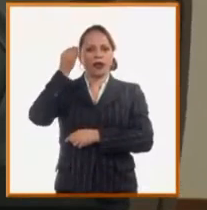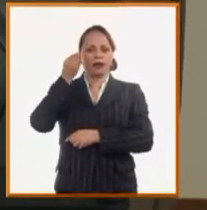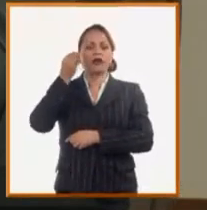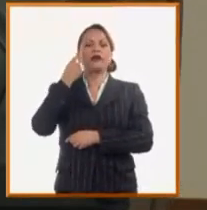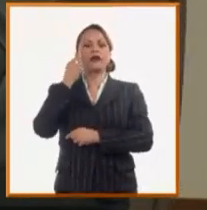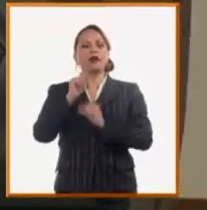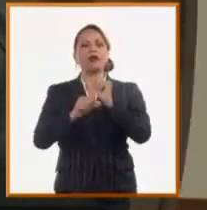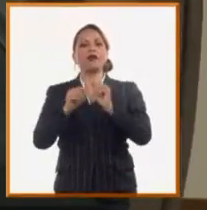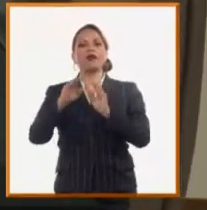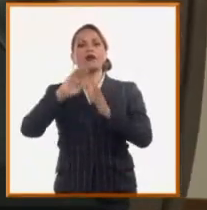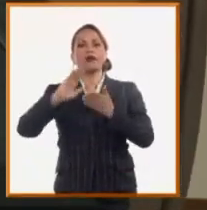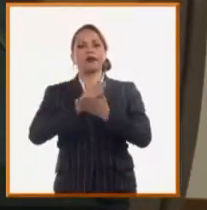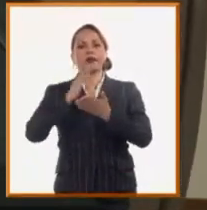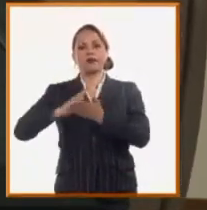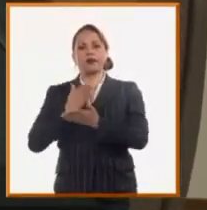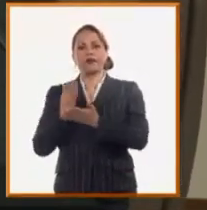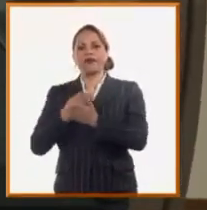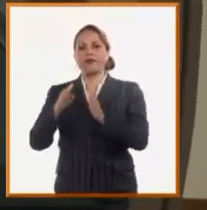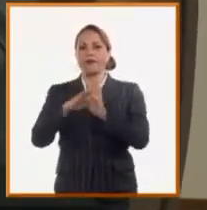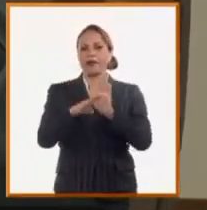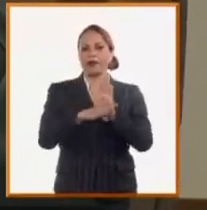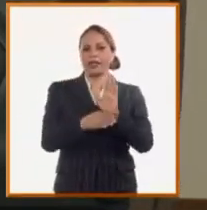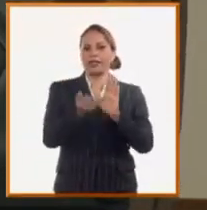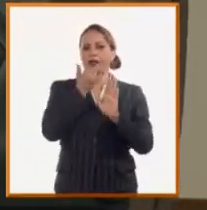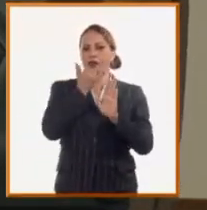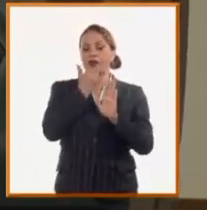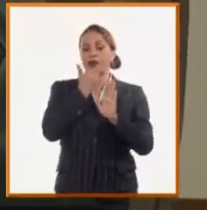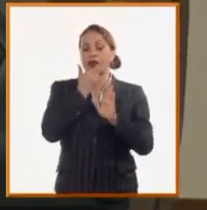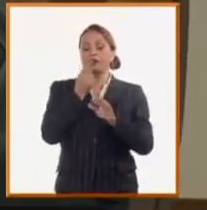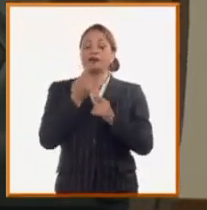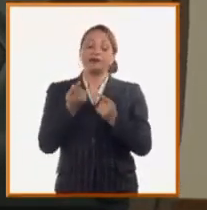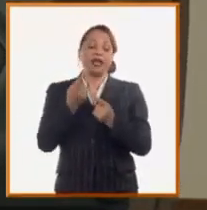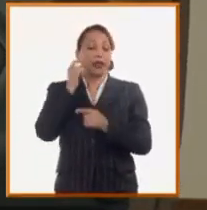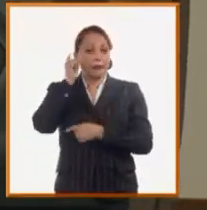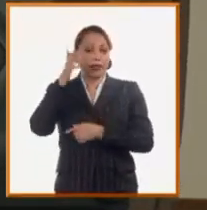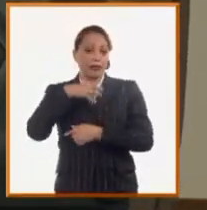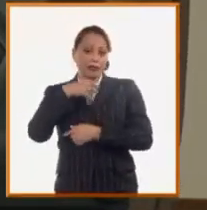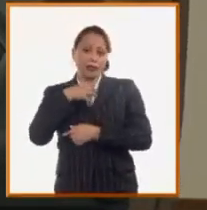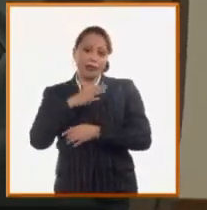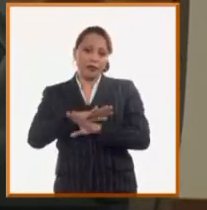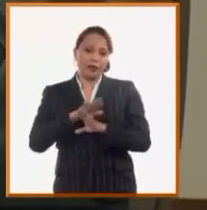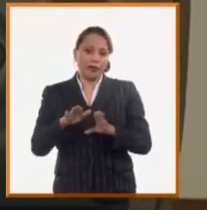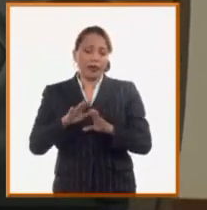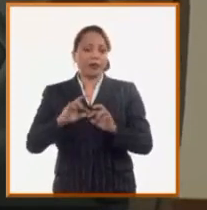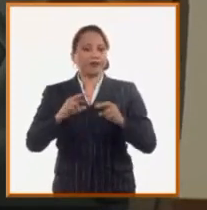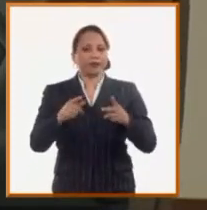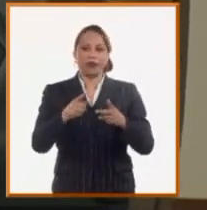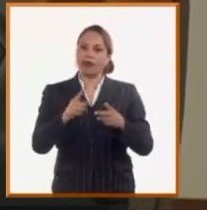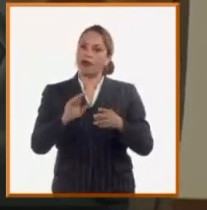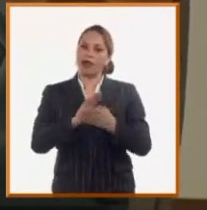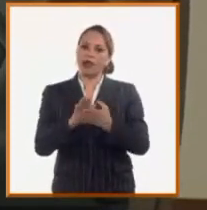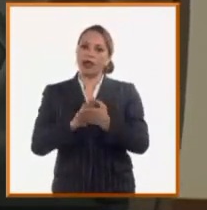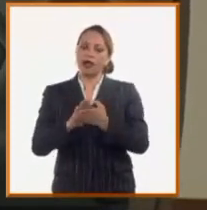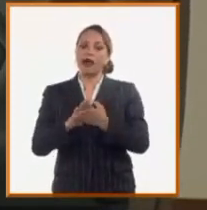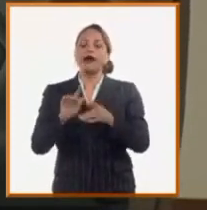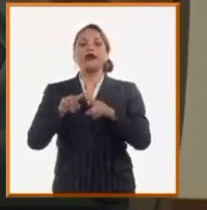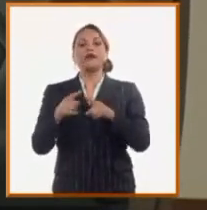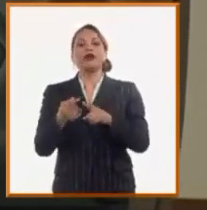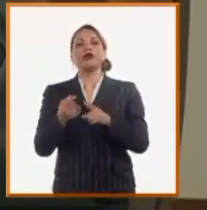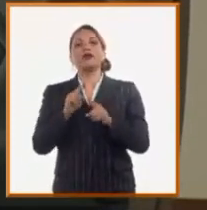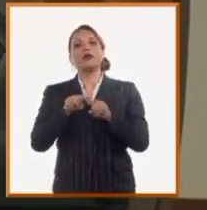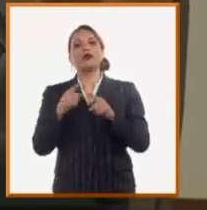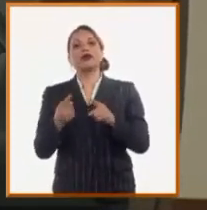corrigiendo esos errores. Sobre todo sacar las experiencias para que no se vuelvan a cometer. Pero tampoco se